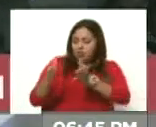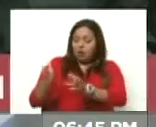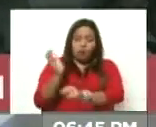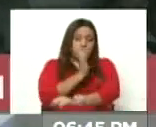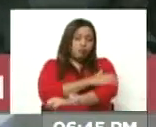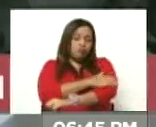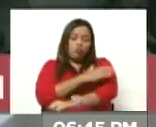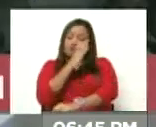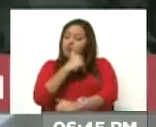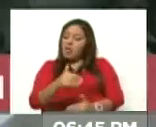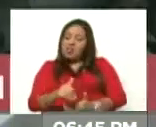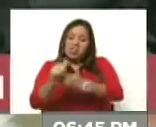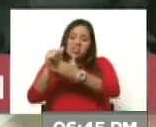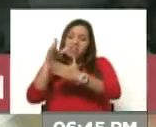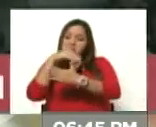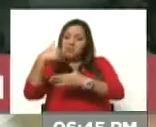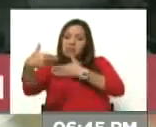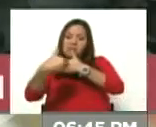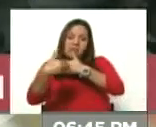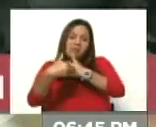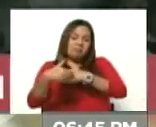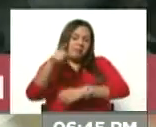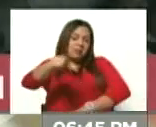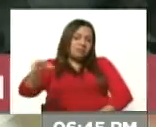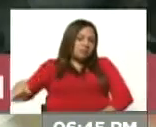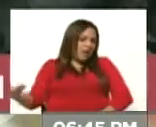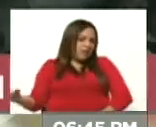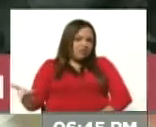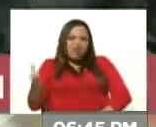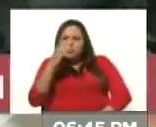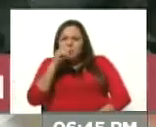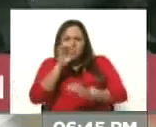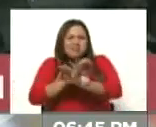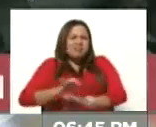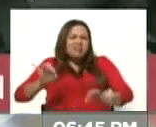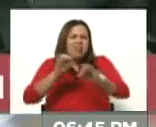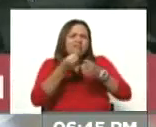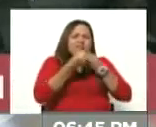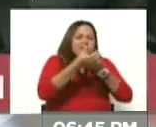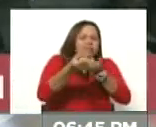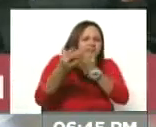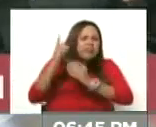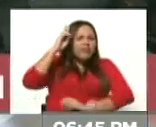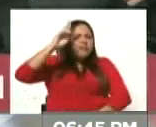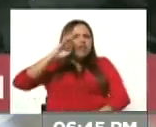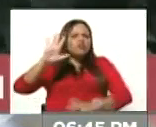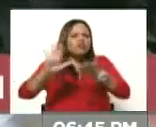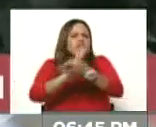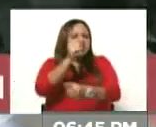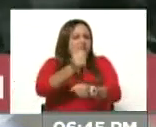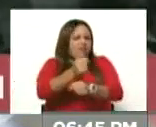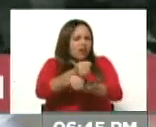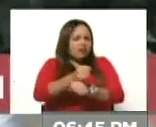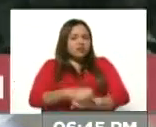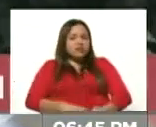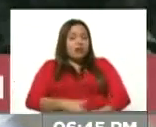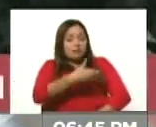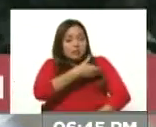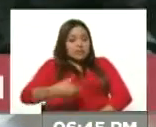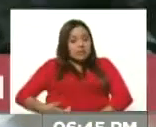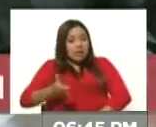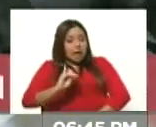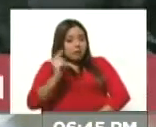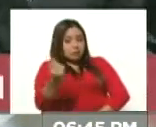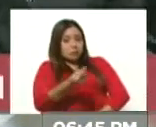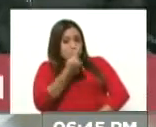liderazgo no hay adversario no hay contrincante y lo peor no hay ni siquiera un discurso crítico de la gestión y presente está absolutamente